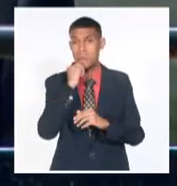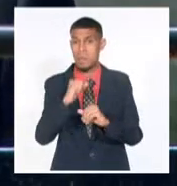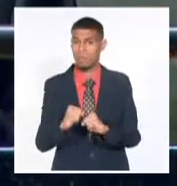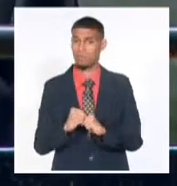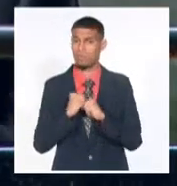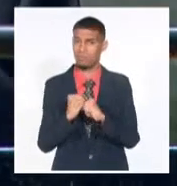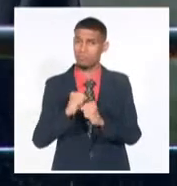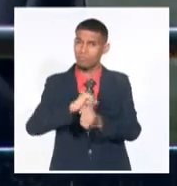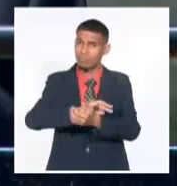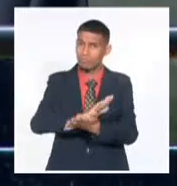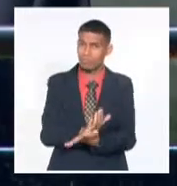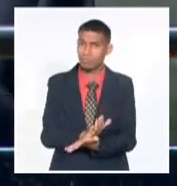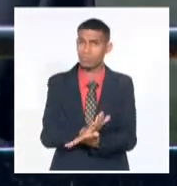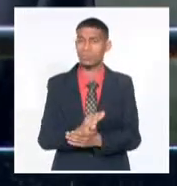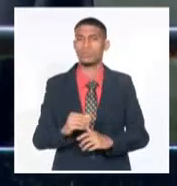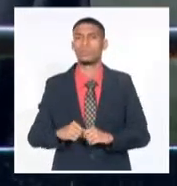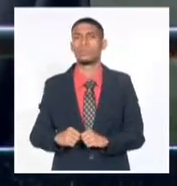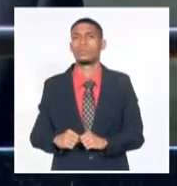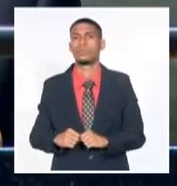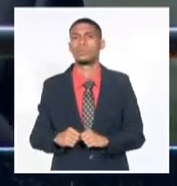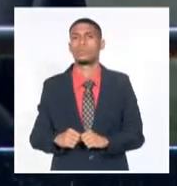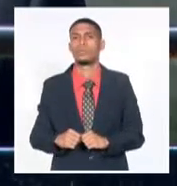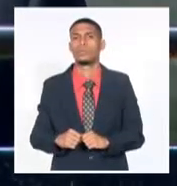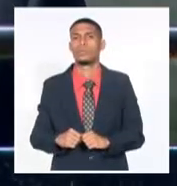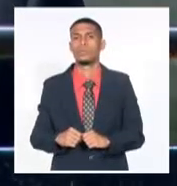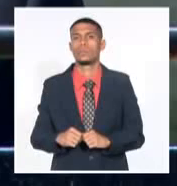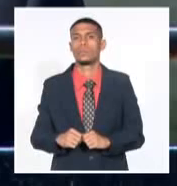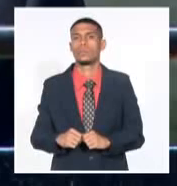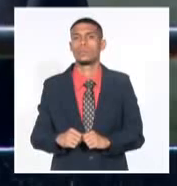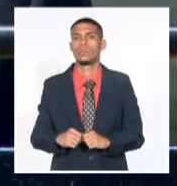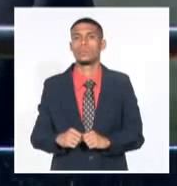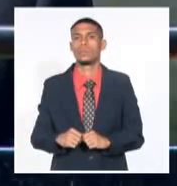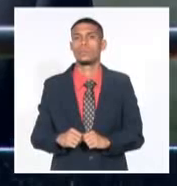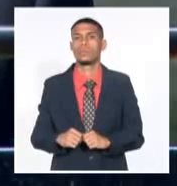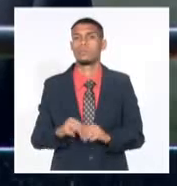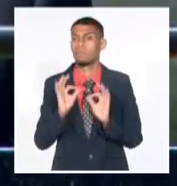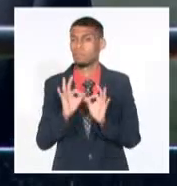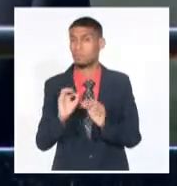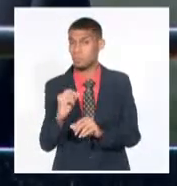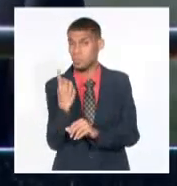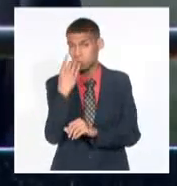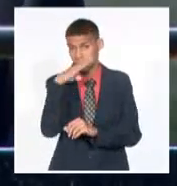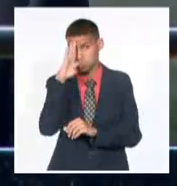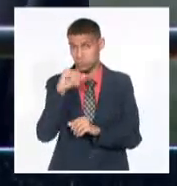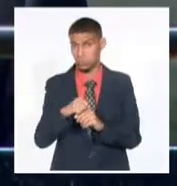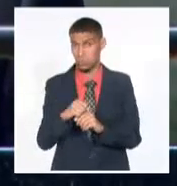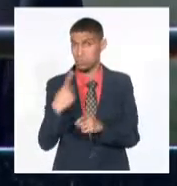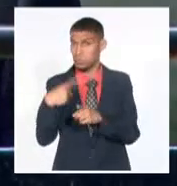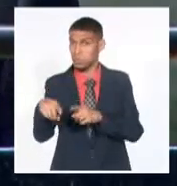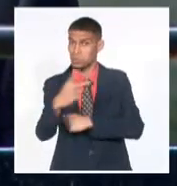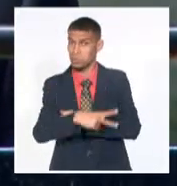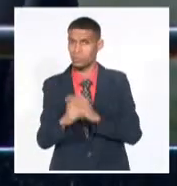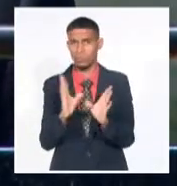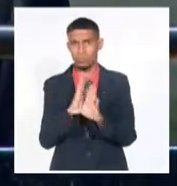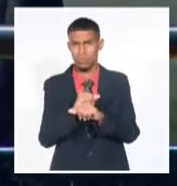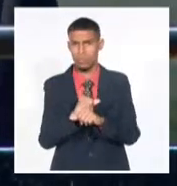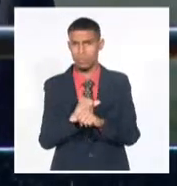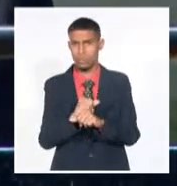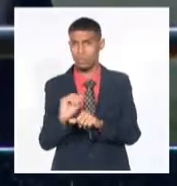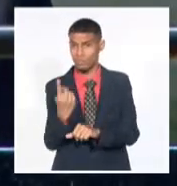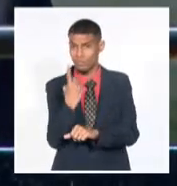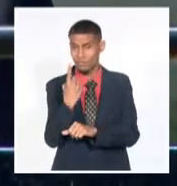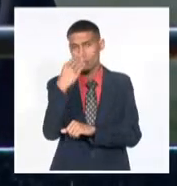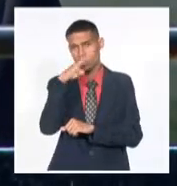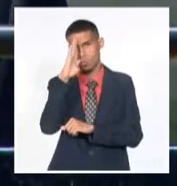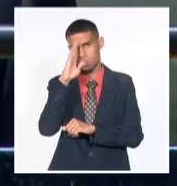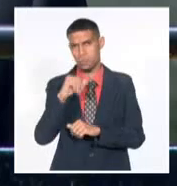duradero que se haya aplicado jamás contra país alguno y que debe ser abolido de una vez por el bien